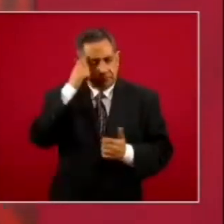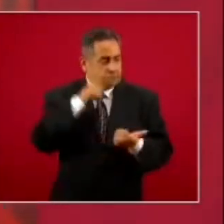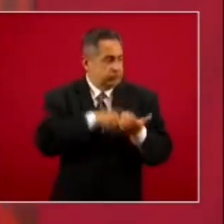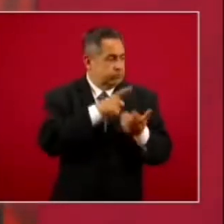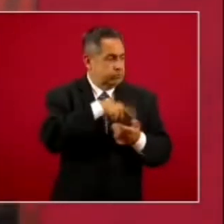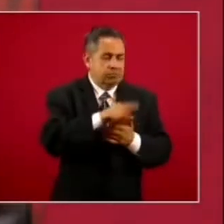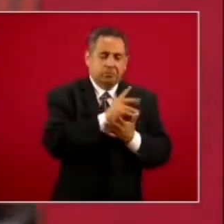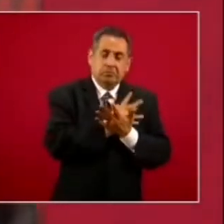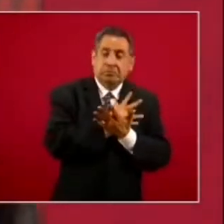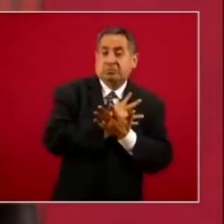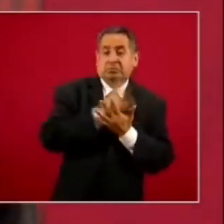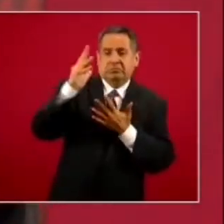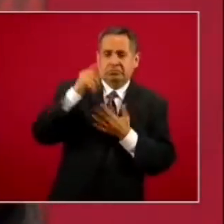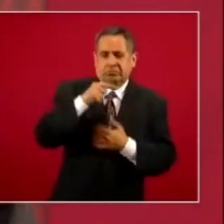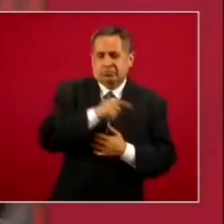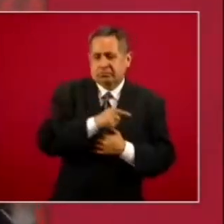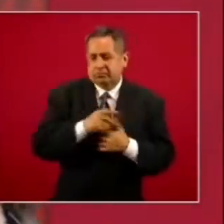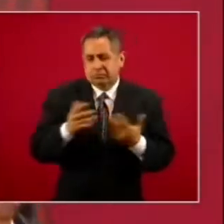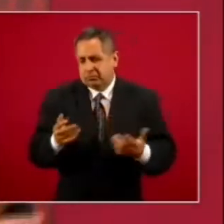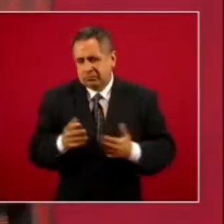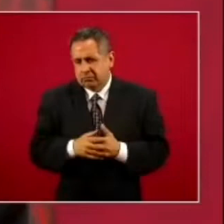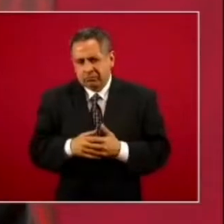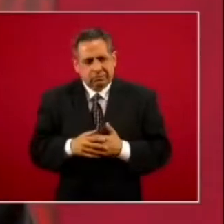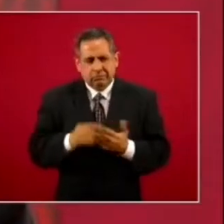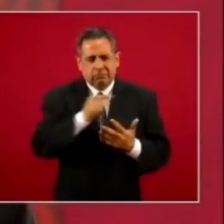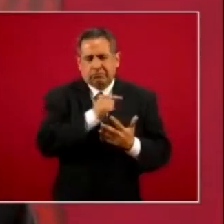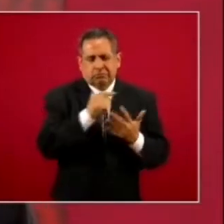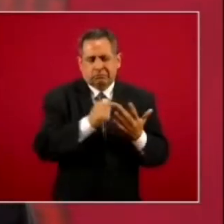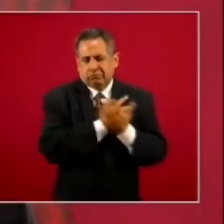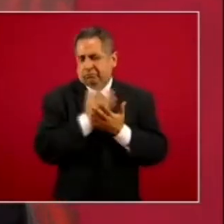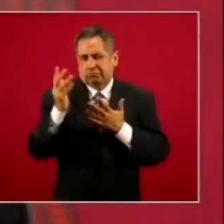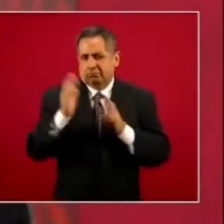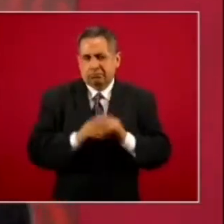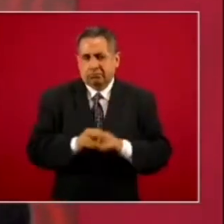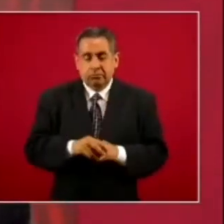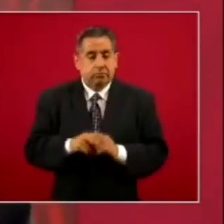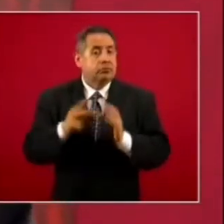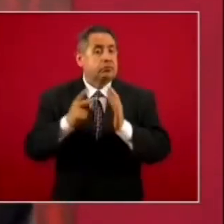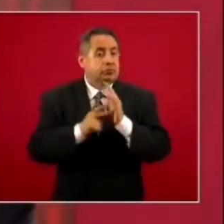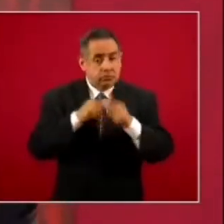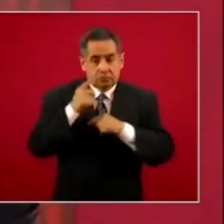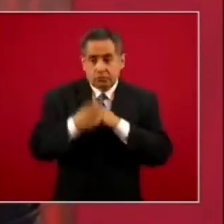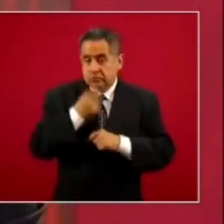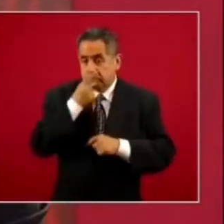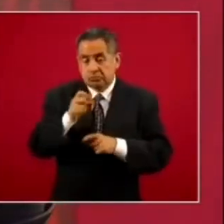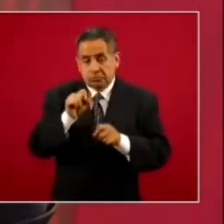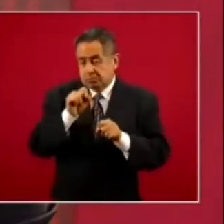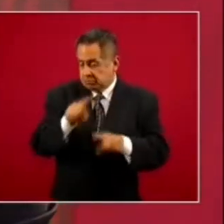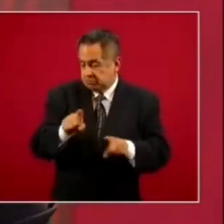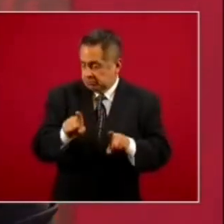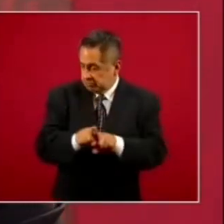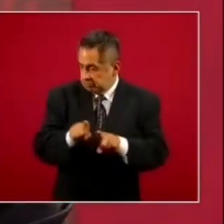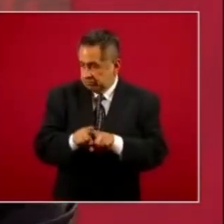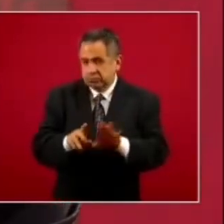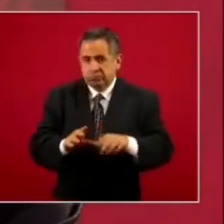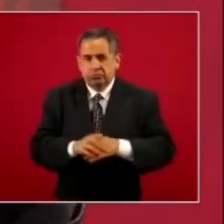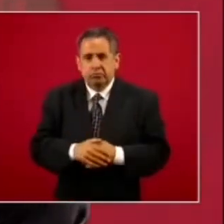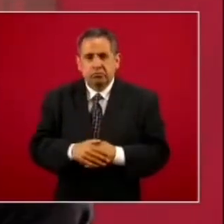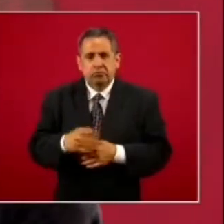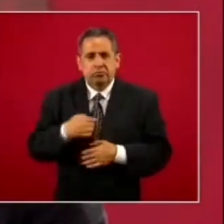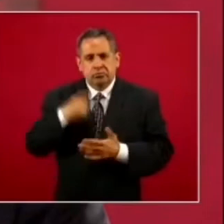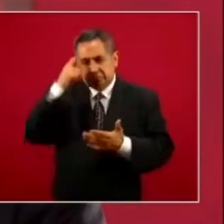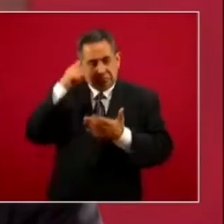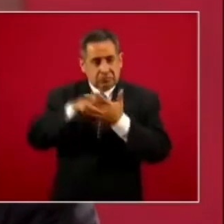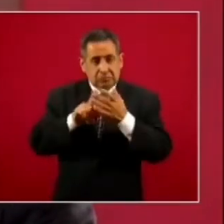exageración en todo sentido. Y vuelvo a decir lo mismo, yo no creo